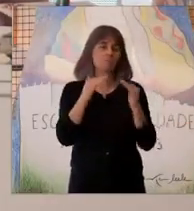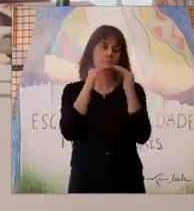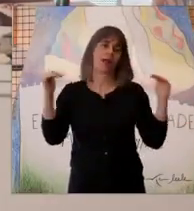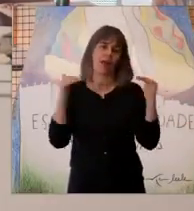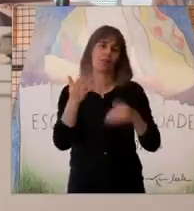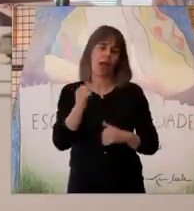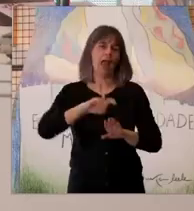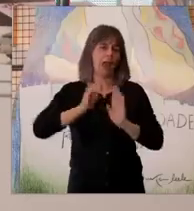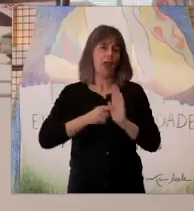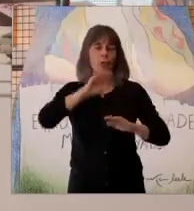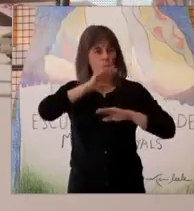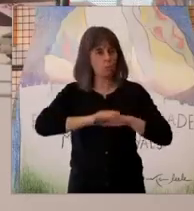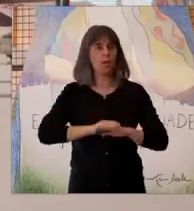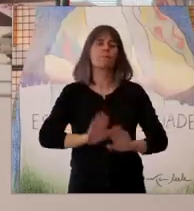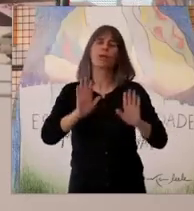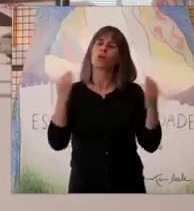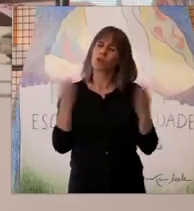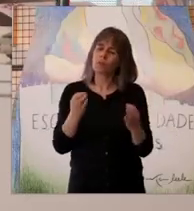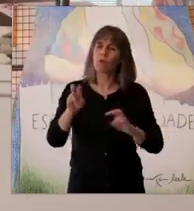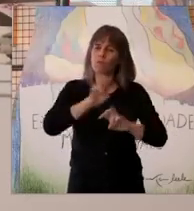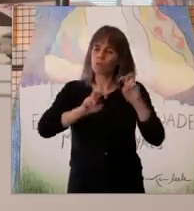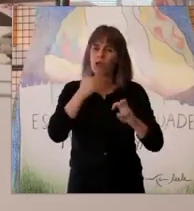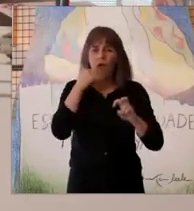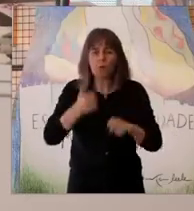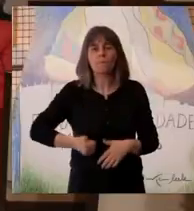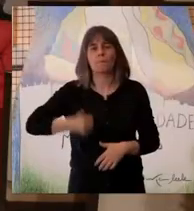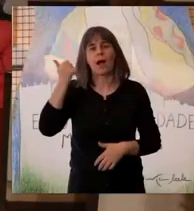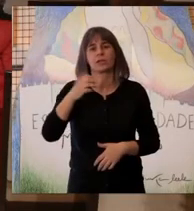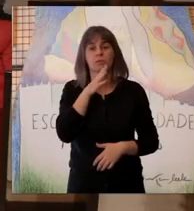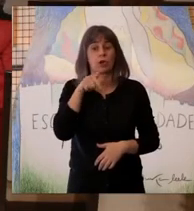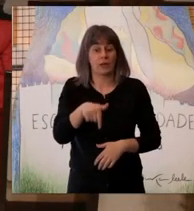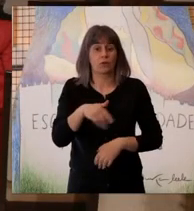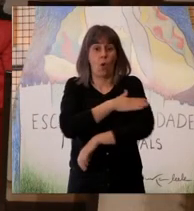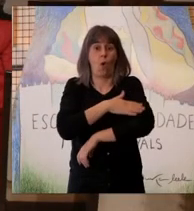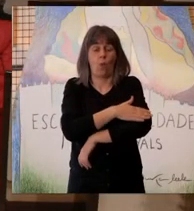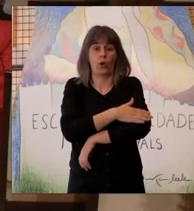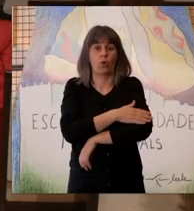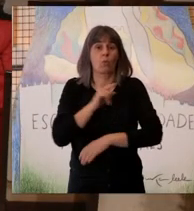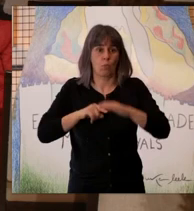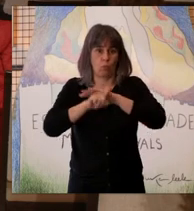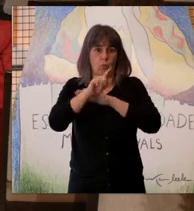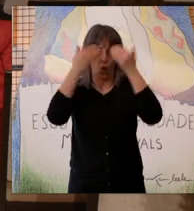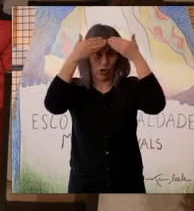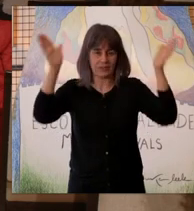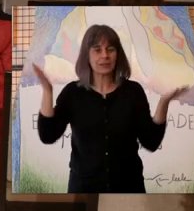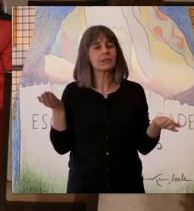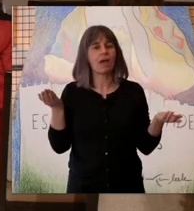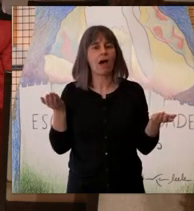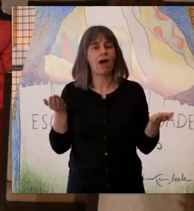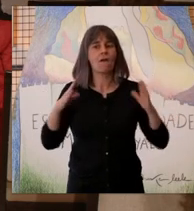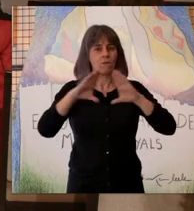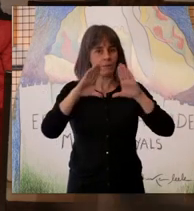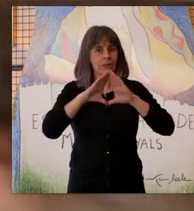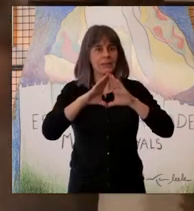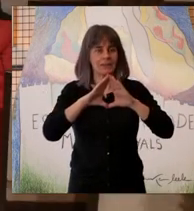digo yo sí pero hay que ir más allá sobre todo cuando estamos hablando de un gobierno progresista en el que las feministas hemos puesto muchísimas de nuestras